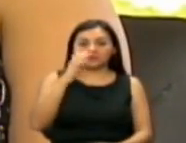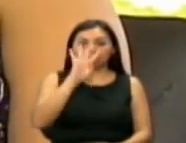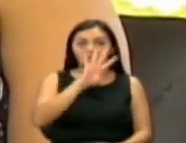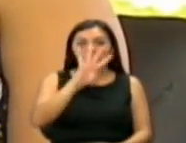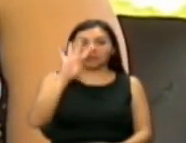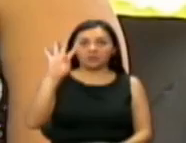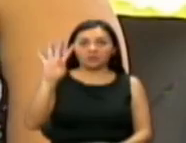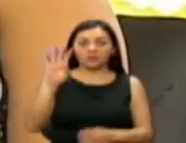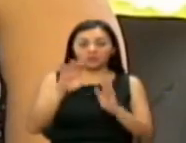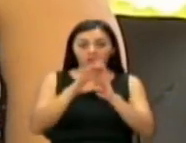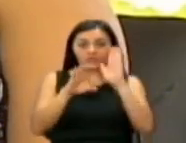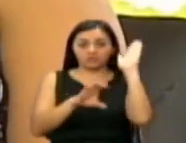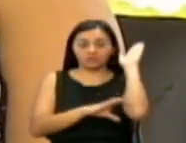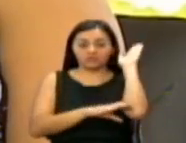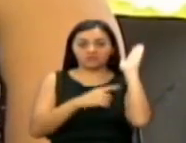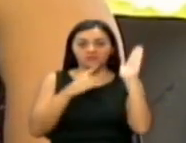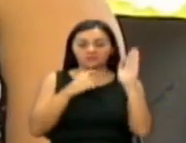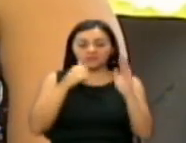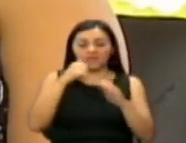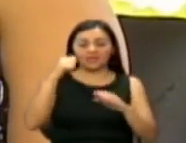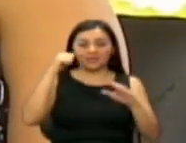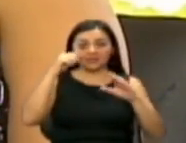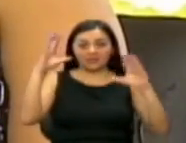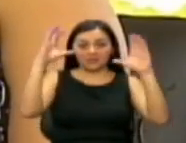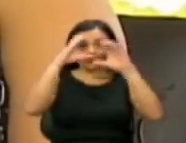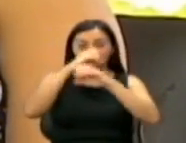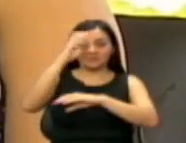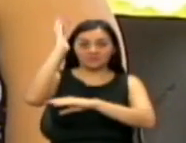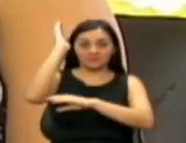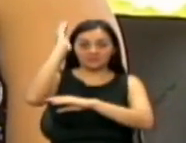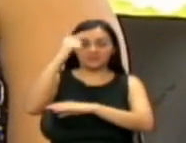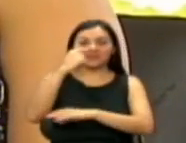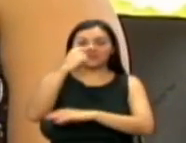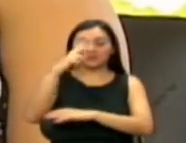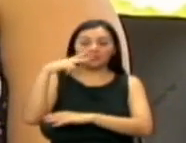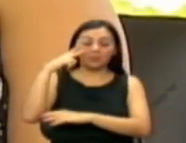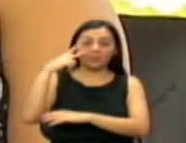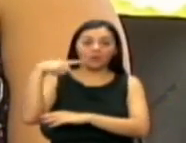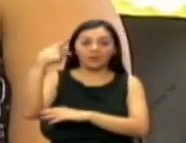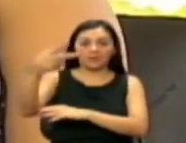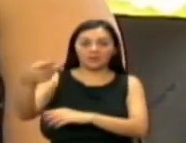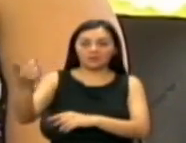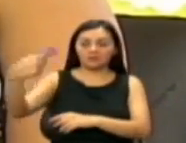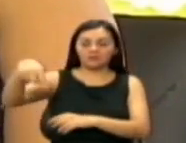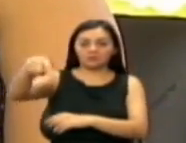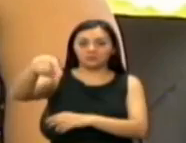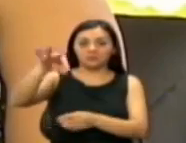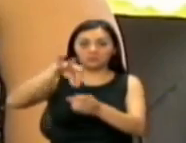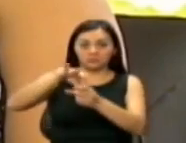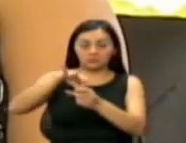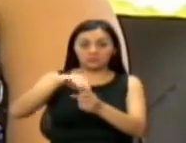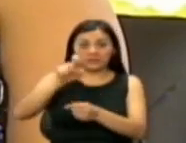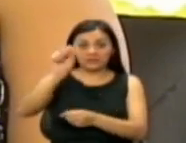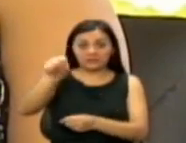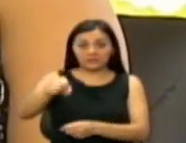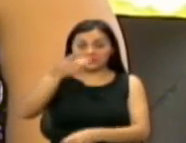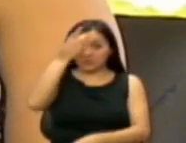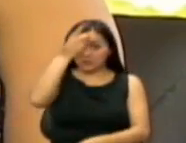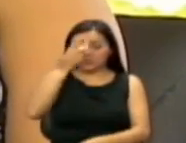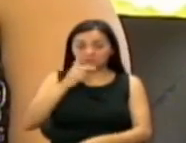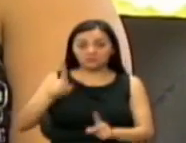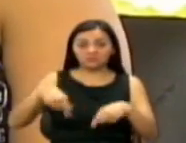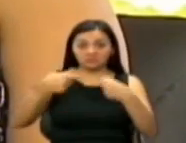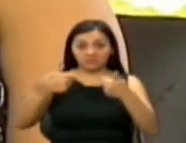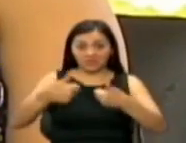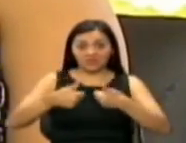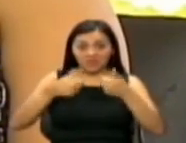Constitución. Usted anoche, cuando habló con sus simpatizantes, decía, nos veremos en las urnas. ¿Usted ya decidió participar como candidato en las